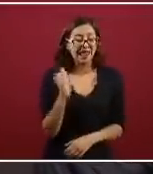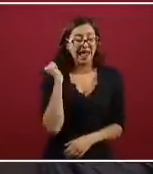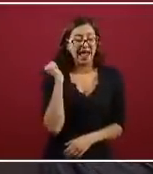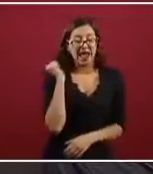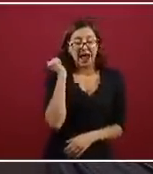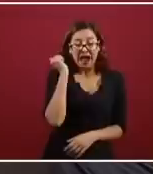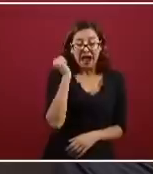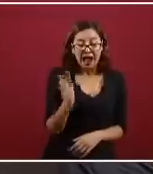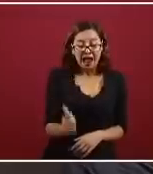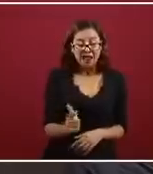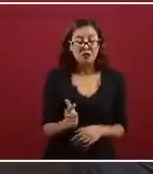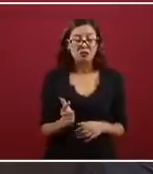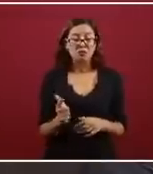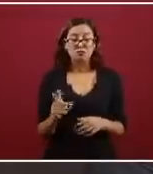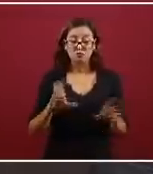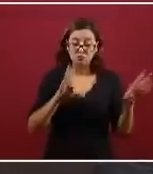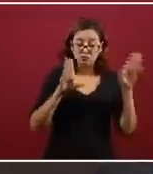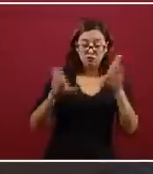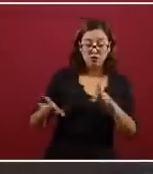de producción de gas.